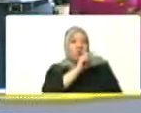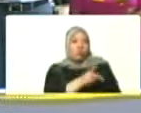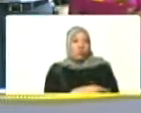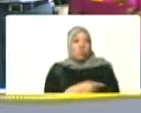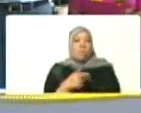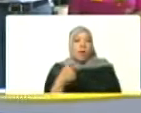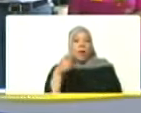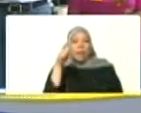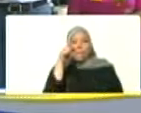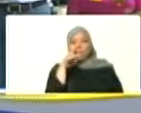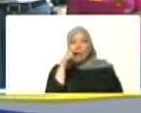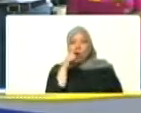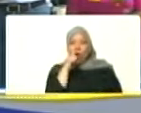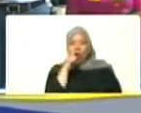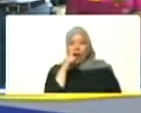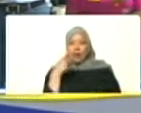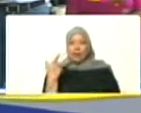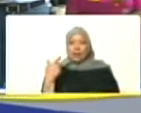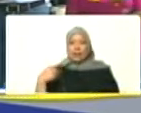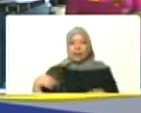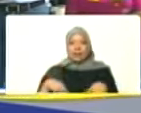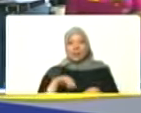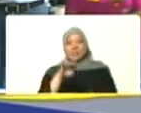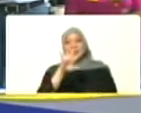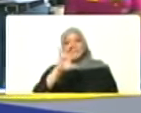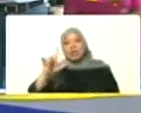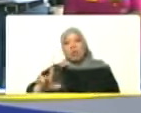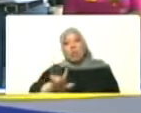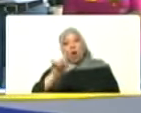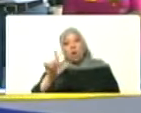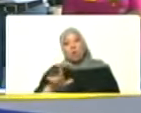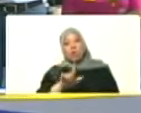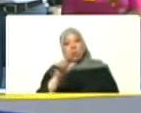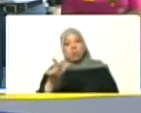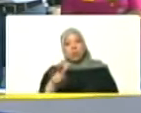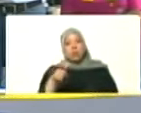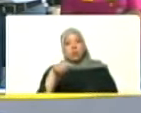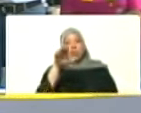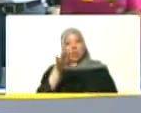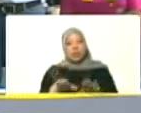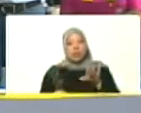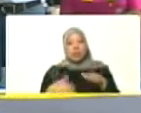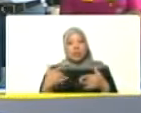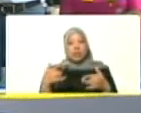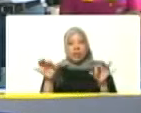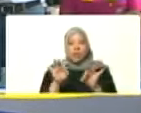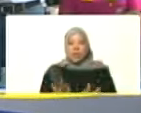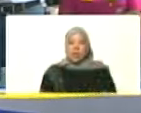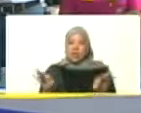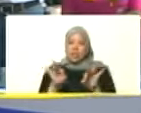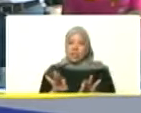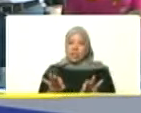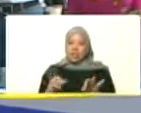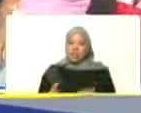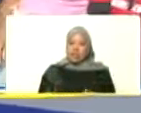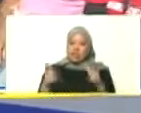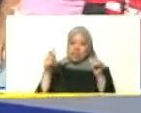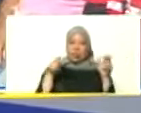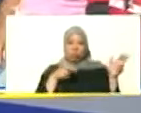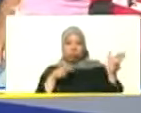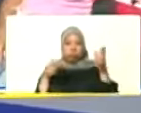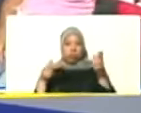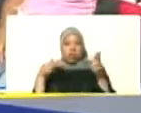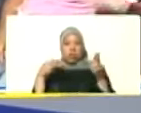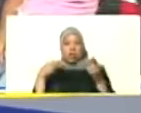apareció en el desfile del 5 de julio, que si ese era un arma permitida por Naciones